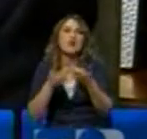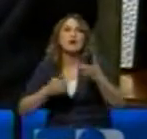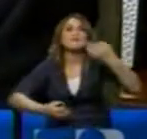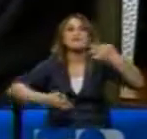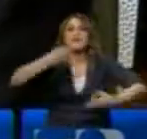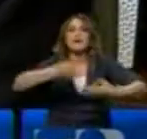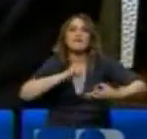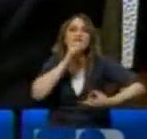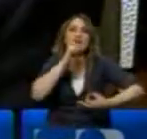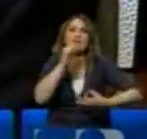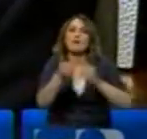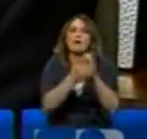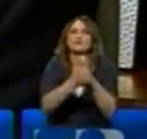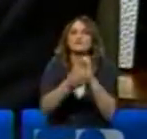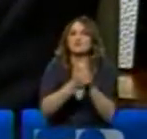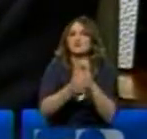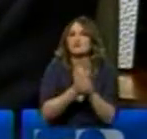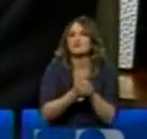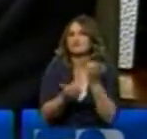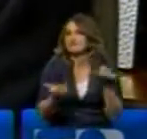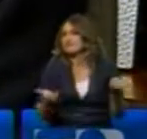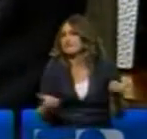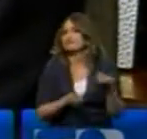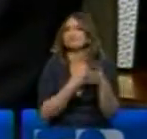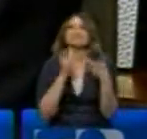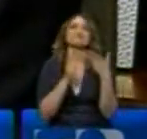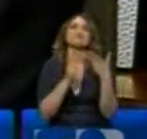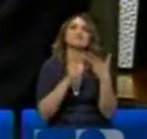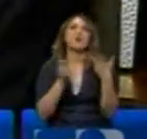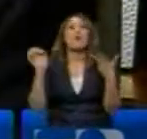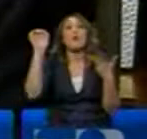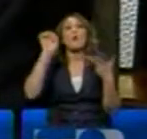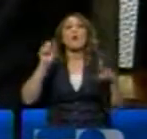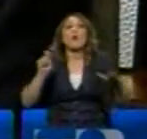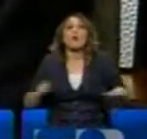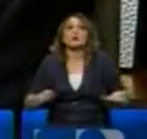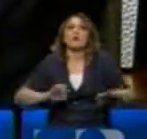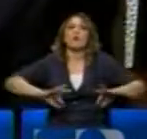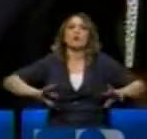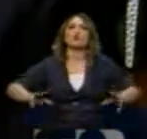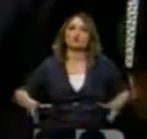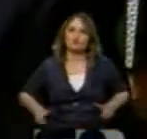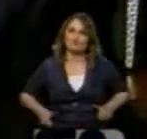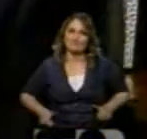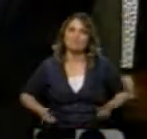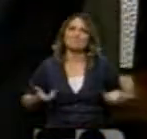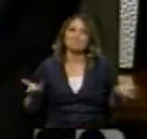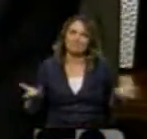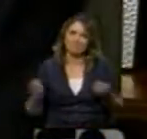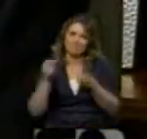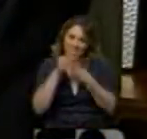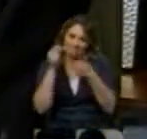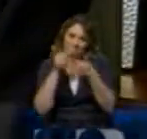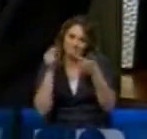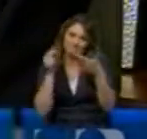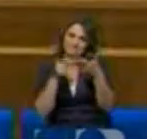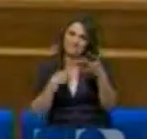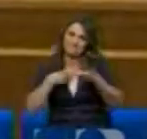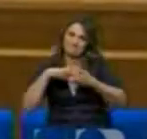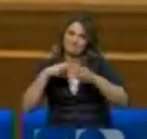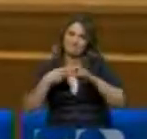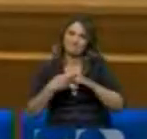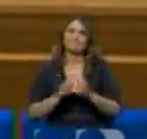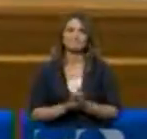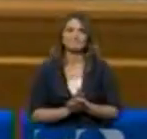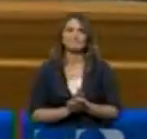fiscalía, y existe también como posibilidad la negligencia o corrupción del juez. Es decir, hay varias instituciones involucradas. El